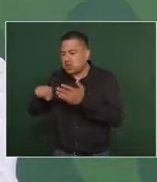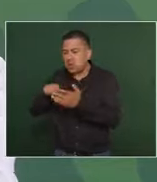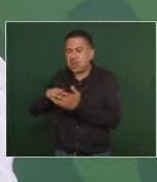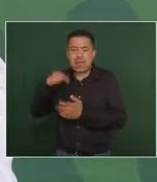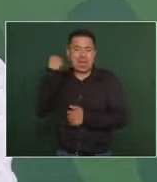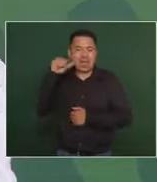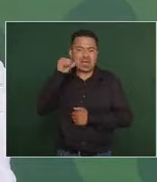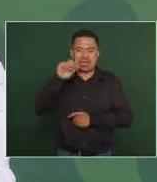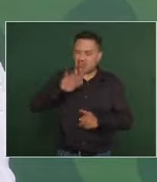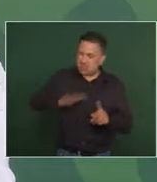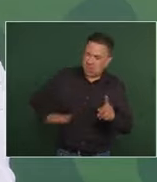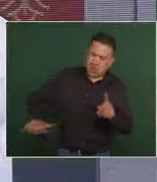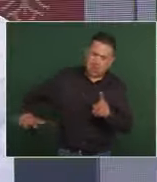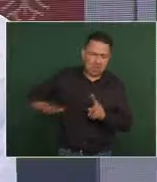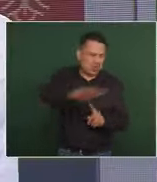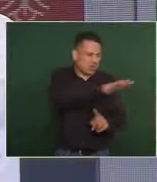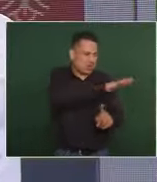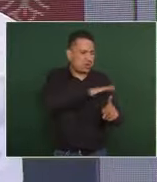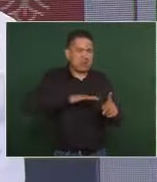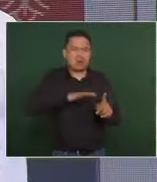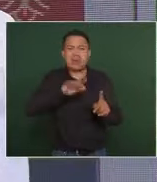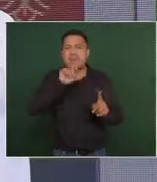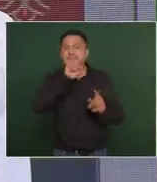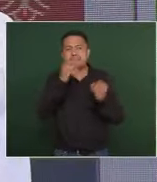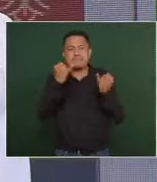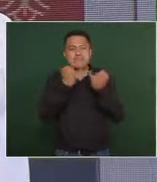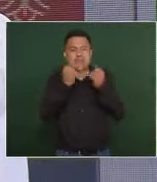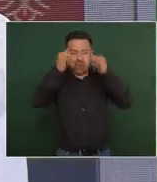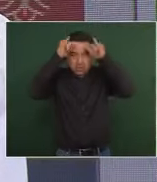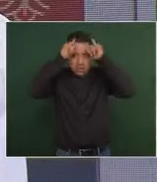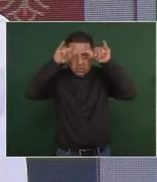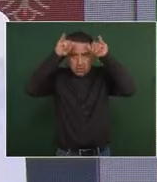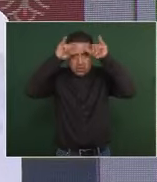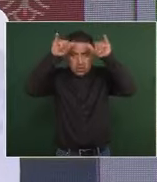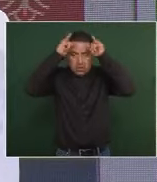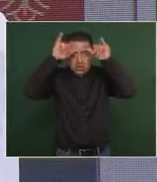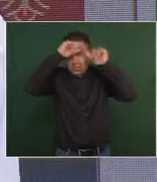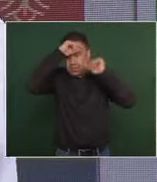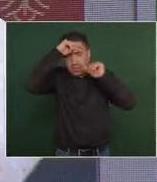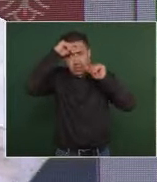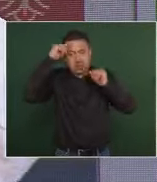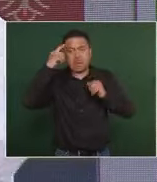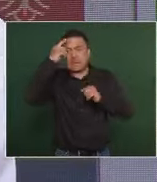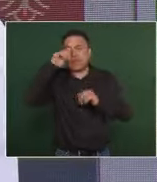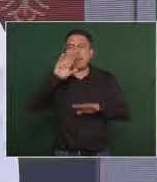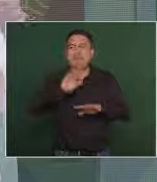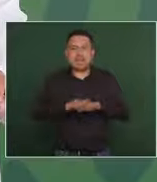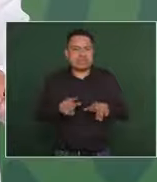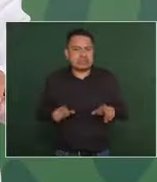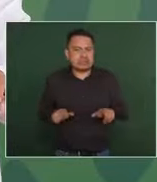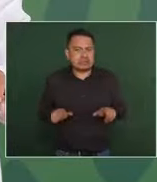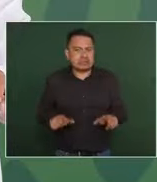Acapulco y en Coyuca, para dar seguridad